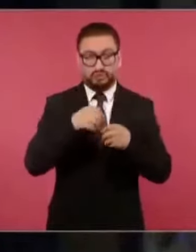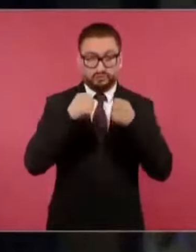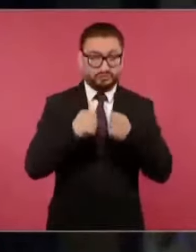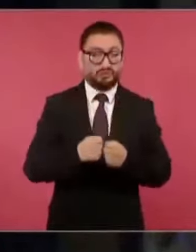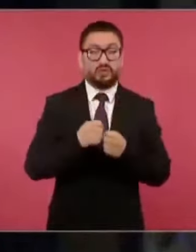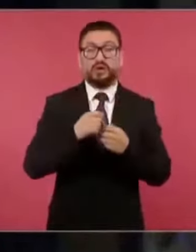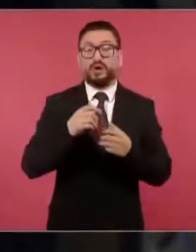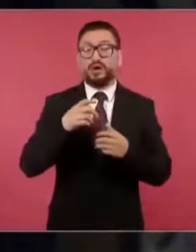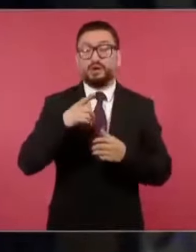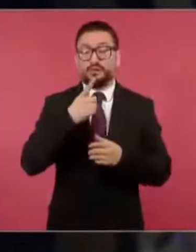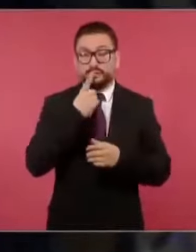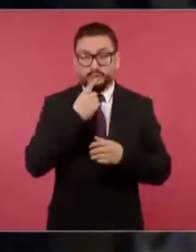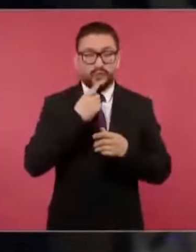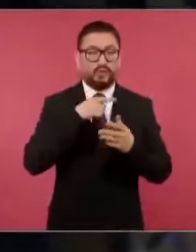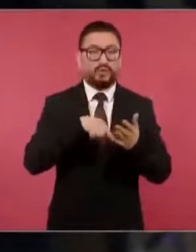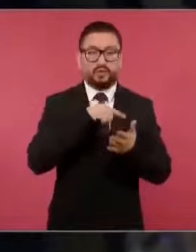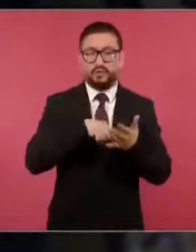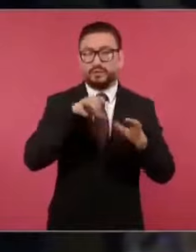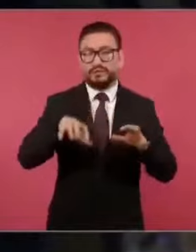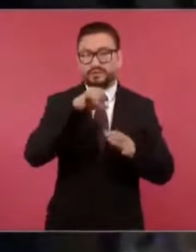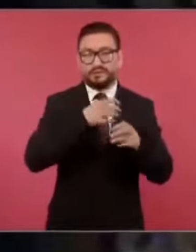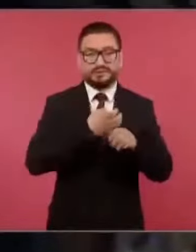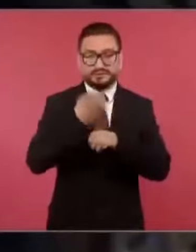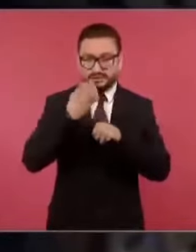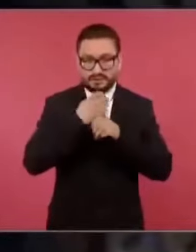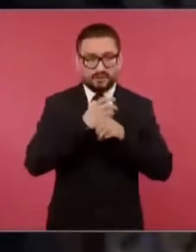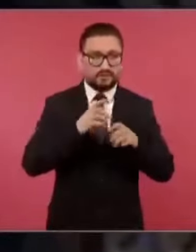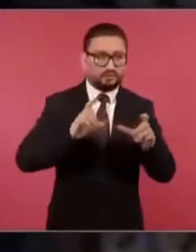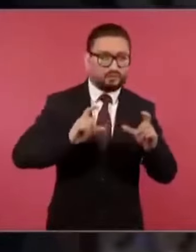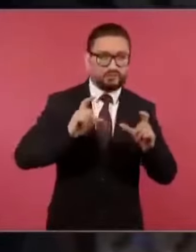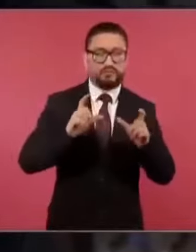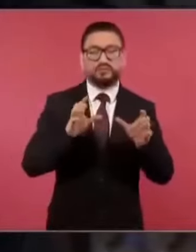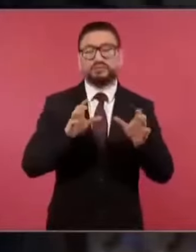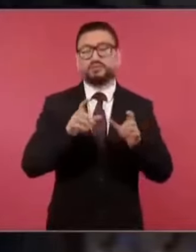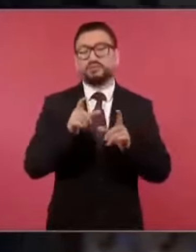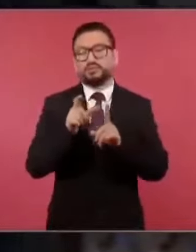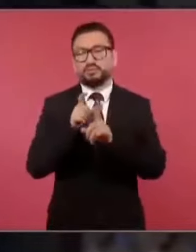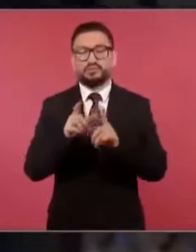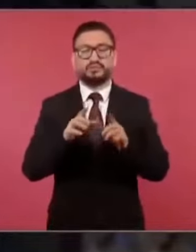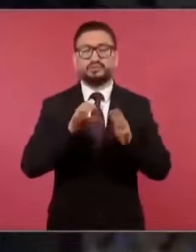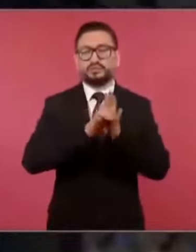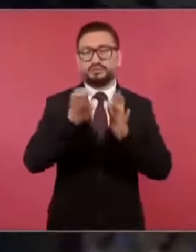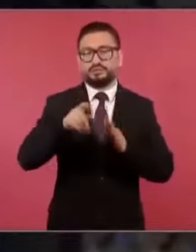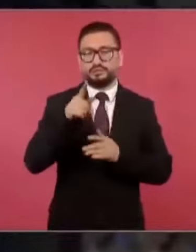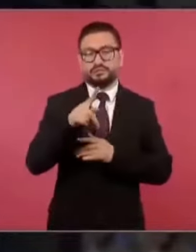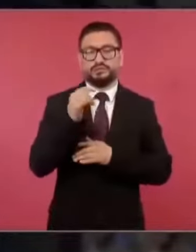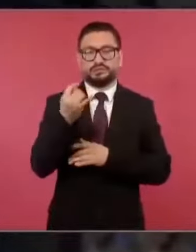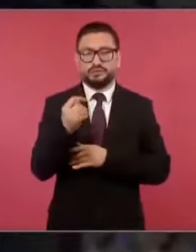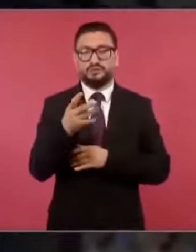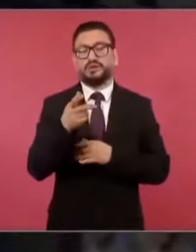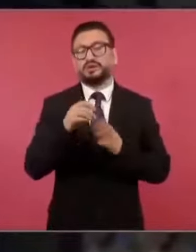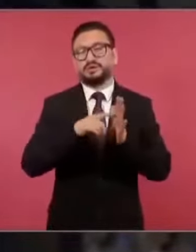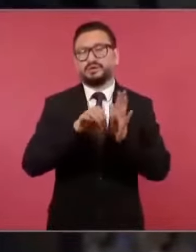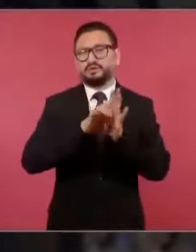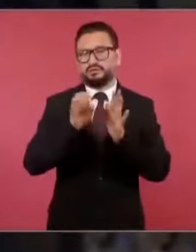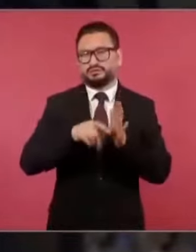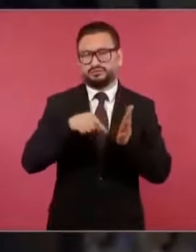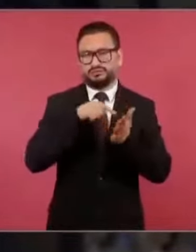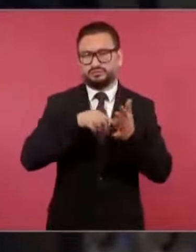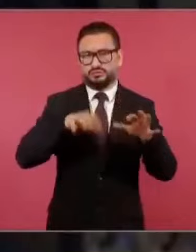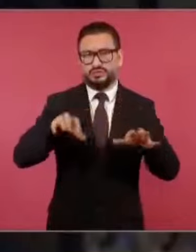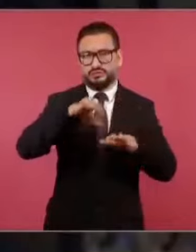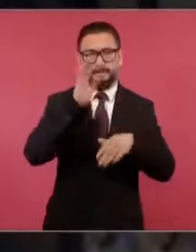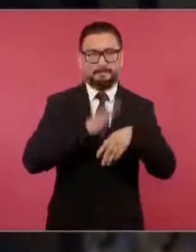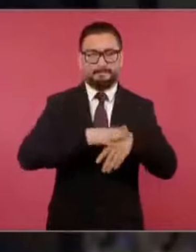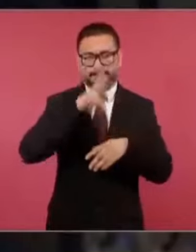operativos especiales en aquellos estados o lugares, por ejemplo, como Tijuana, algunas localidades en donde haya